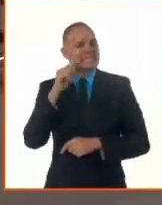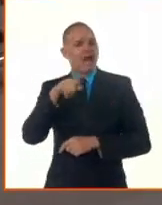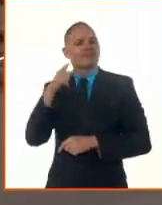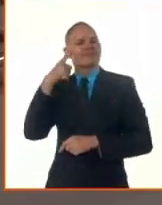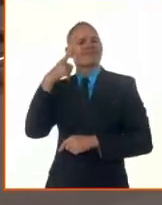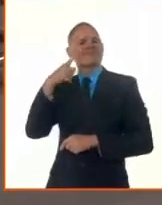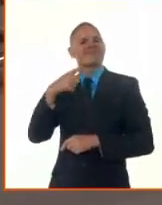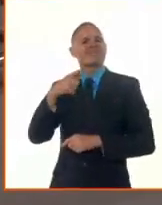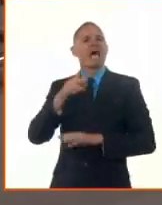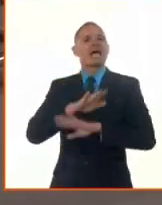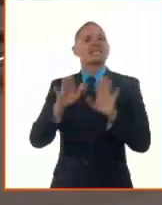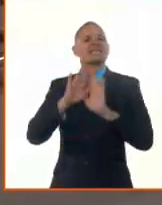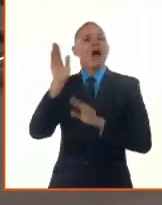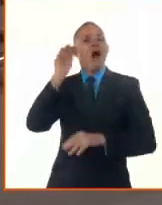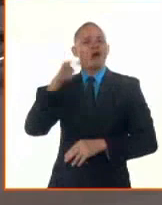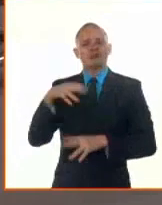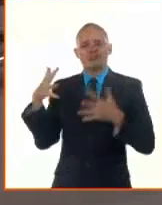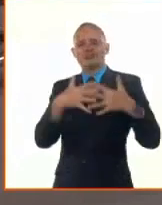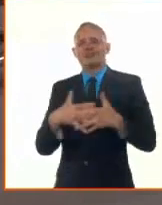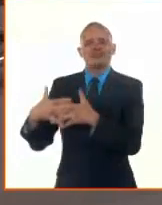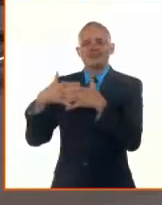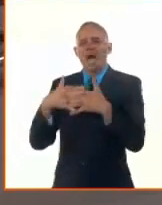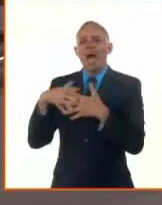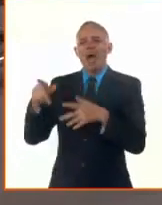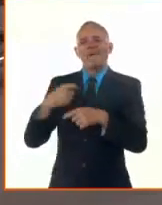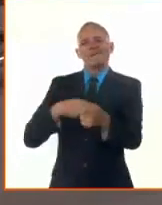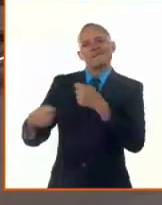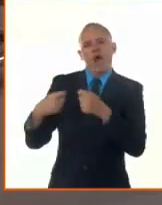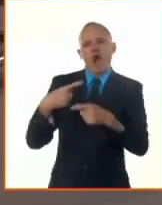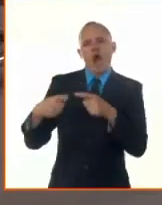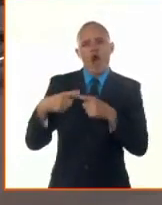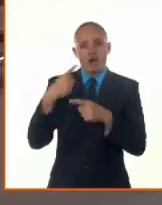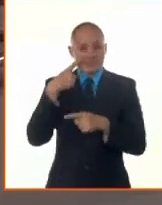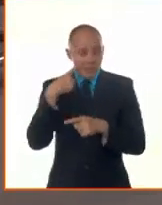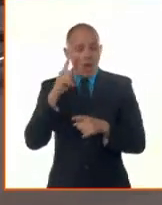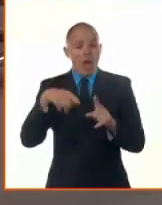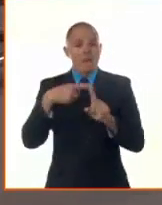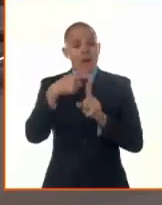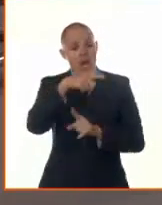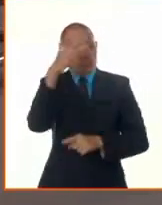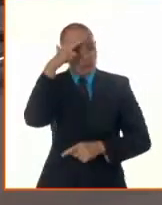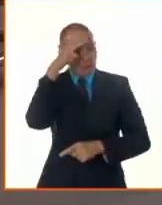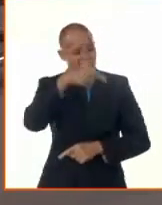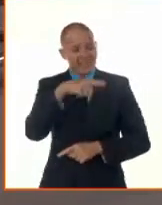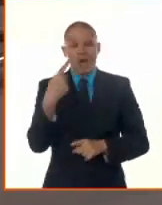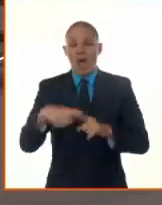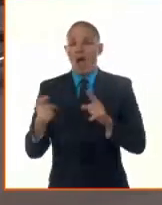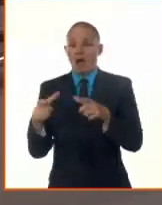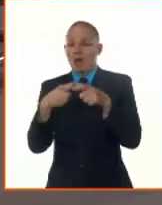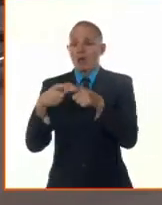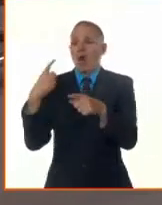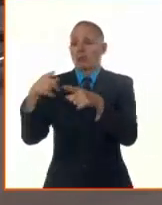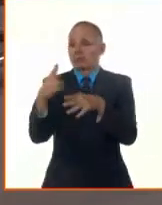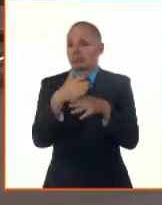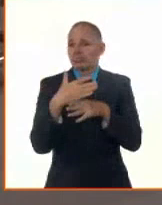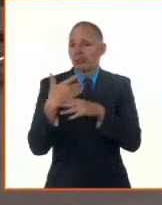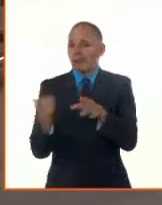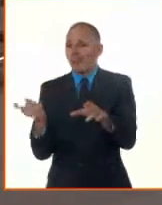disposición de Arabia Saudita lo que se ha mencionado de integrarse al brick de integrarse a la organización de cooperación de Shanghai es decir